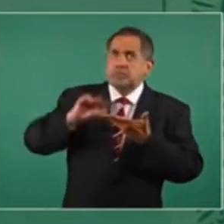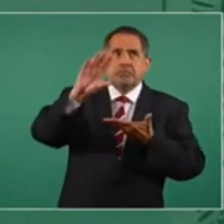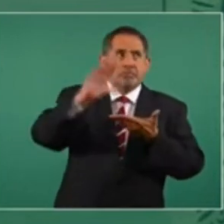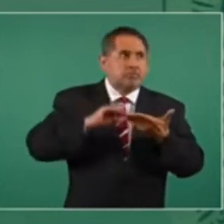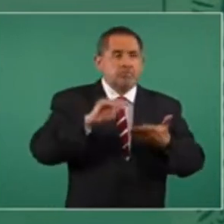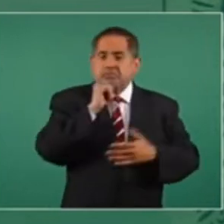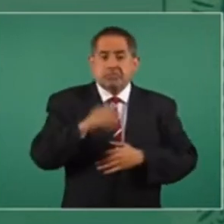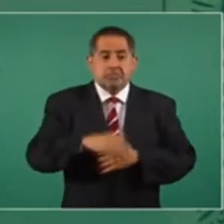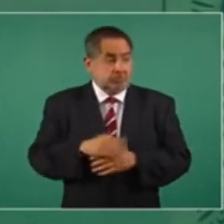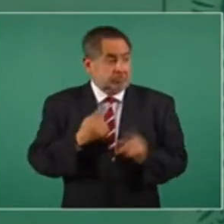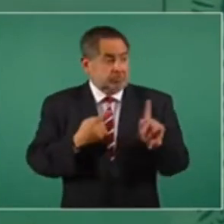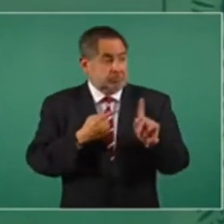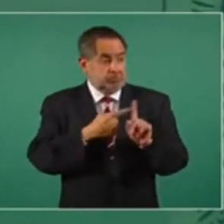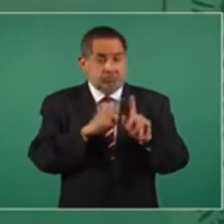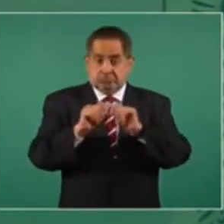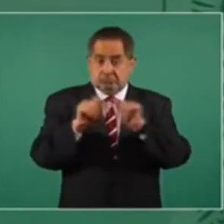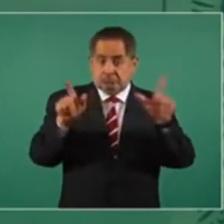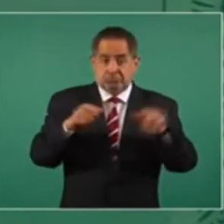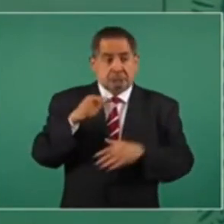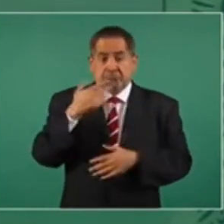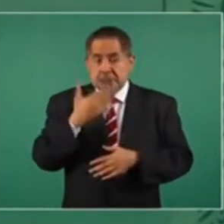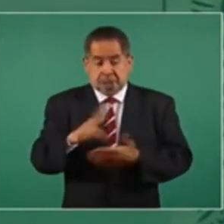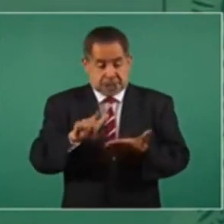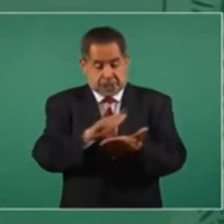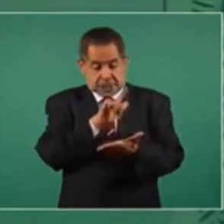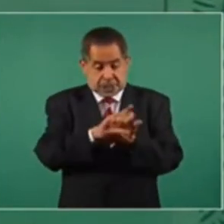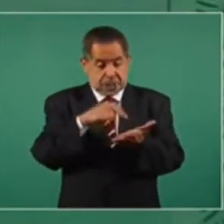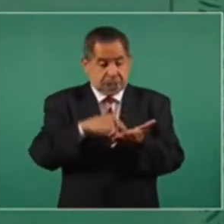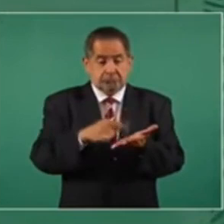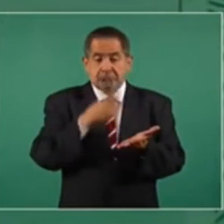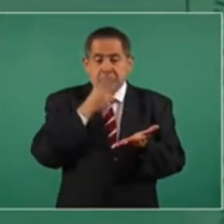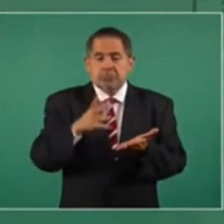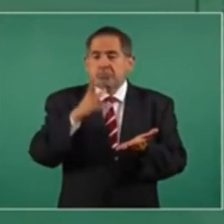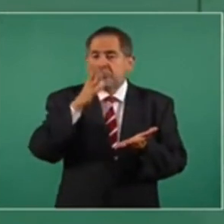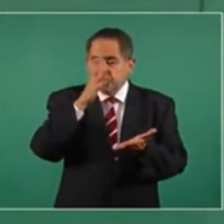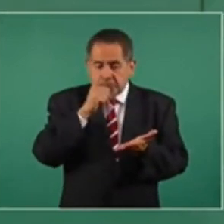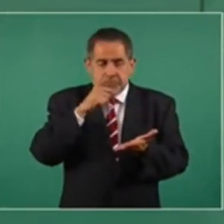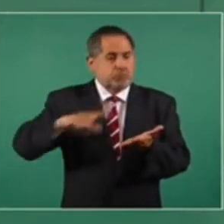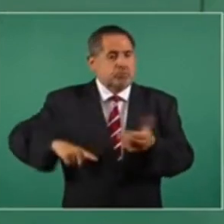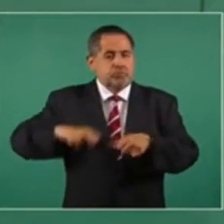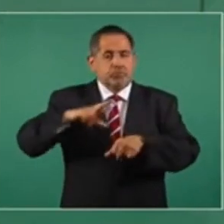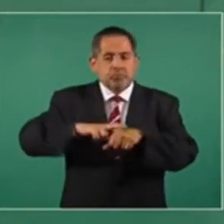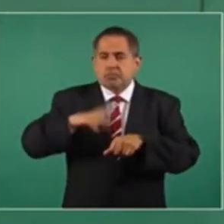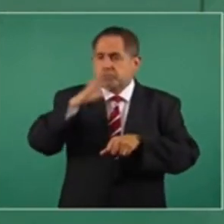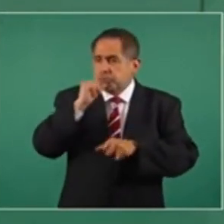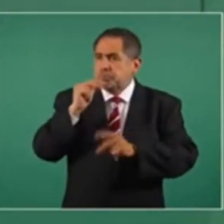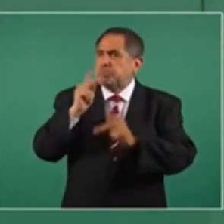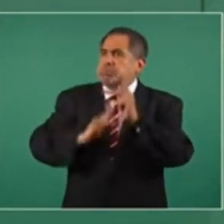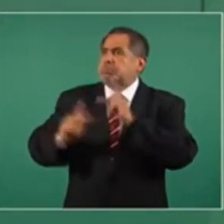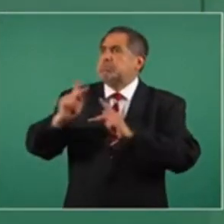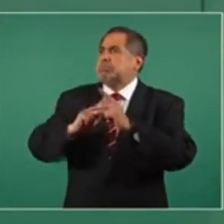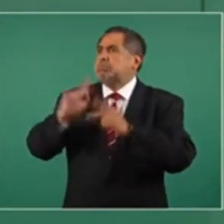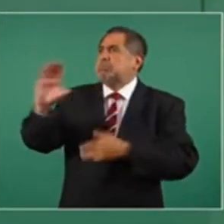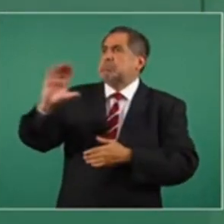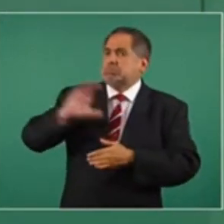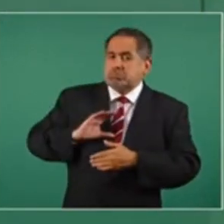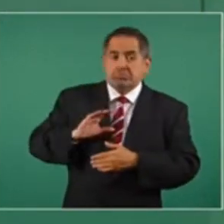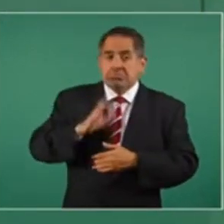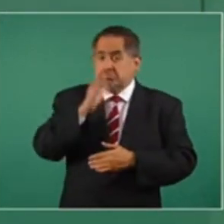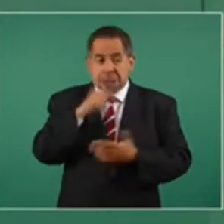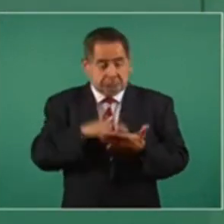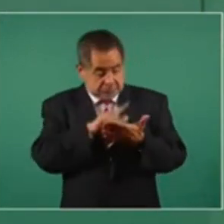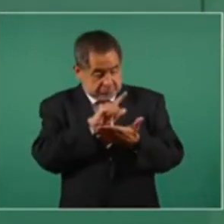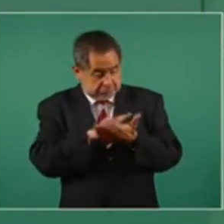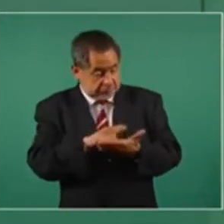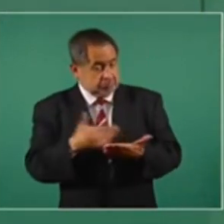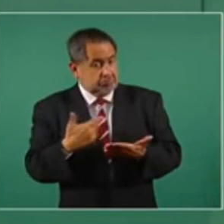Es el único estado donde legalmente no se pueden endeudar. Creo que desde